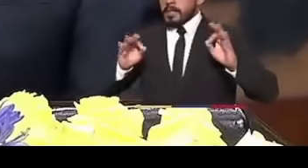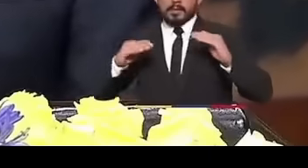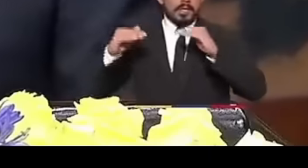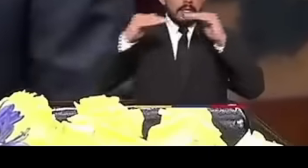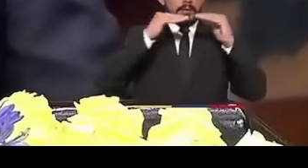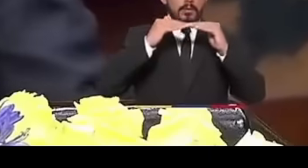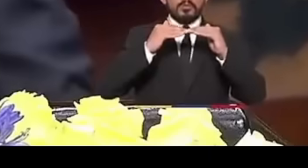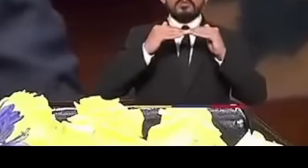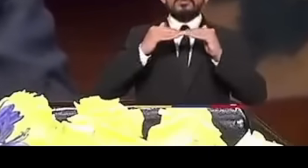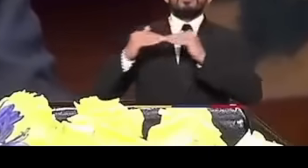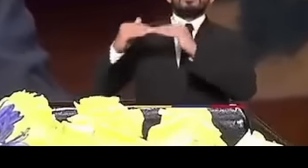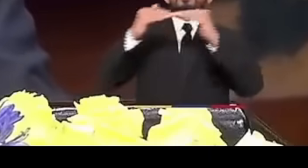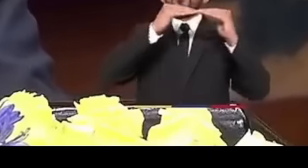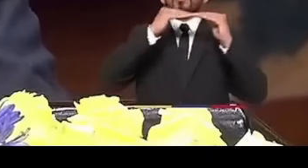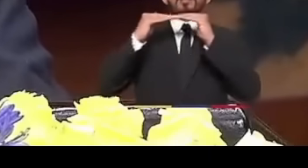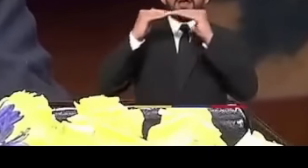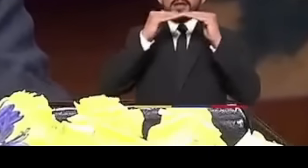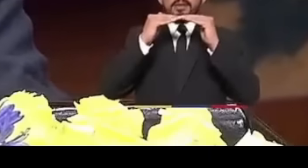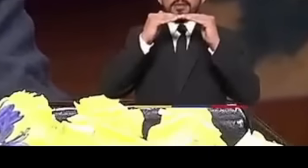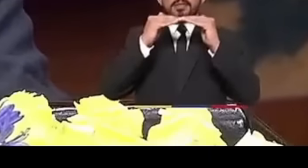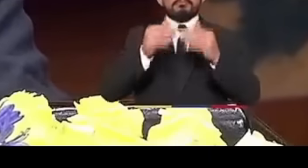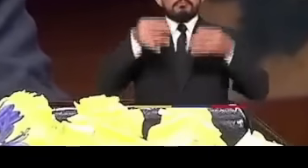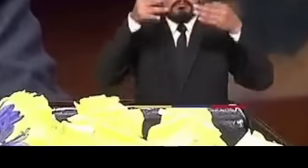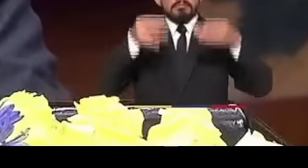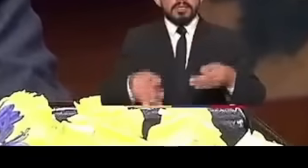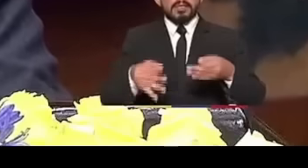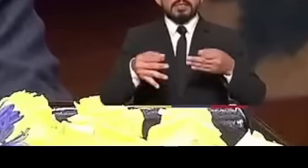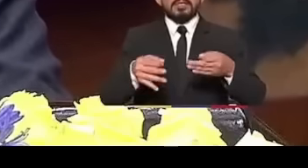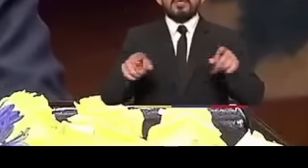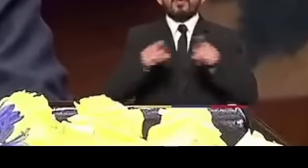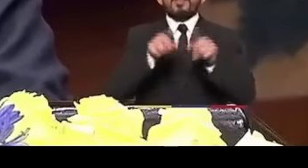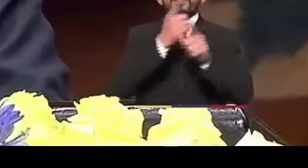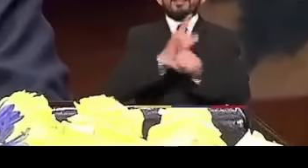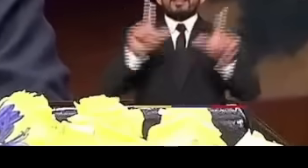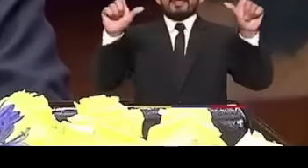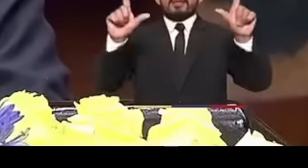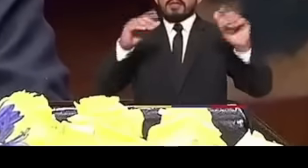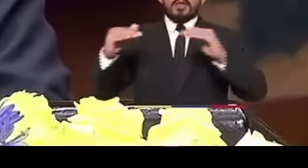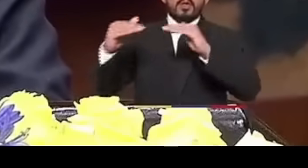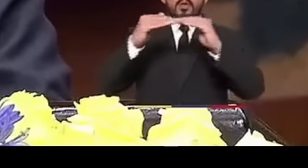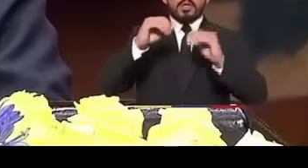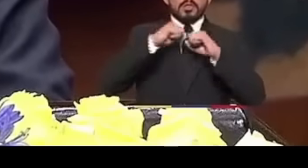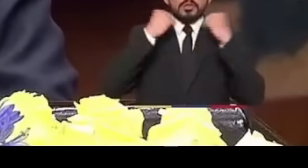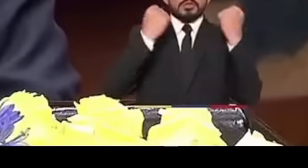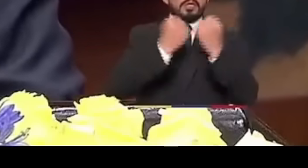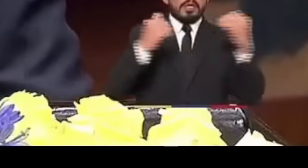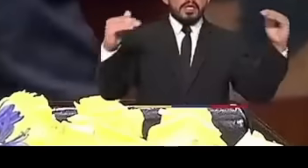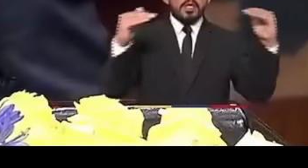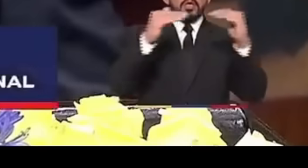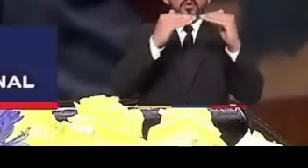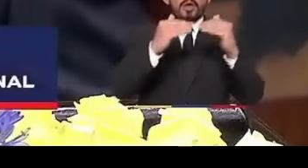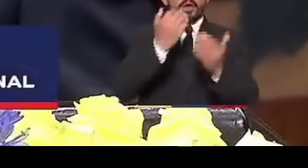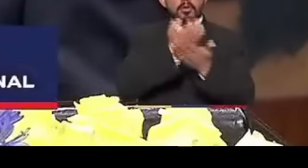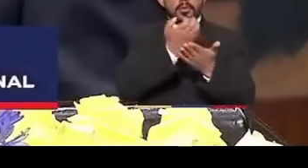La democracia, en su concepción más pura y simple, es libertad, equidad social y económica,